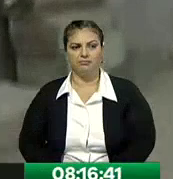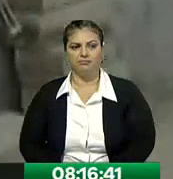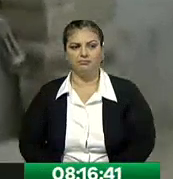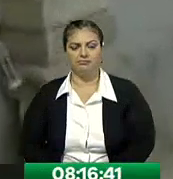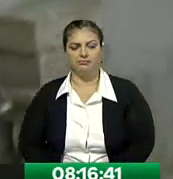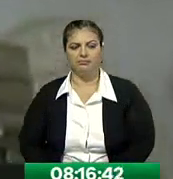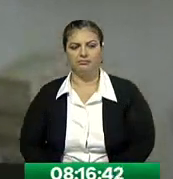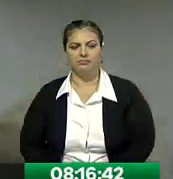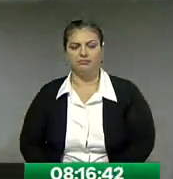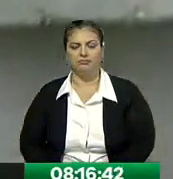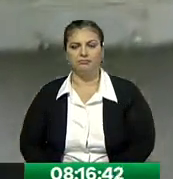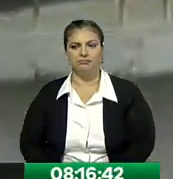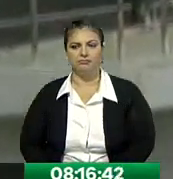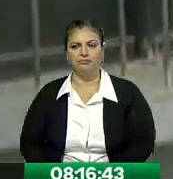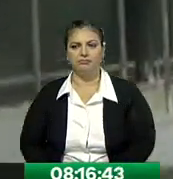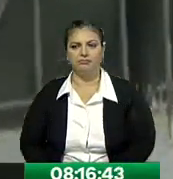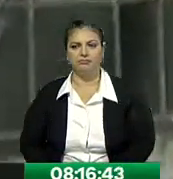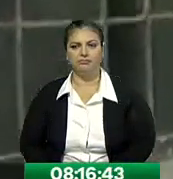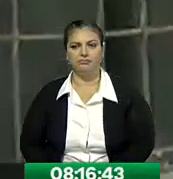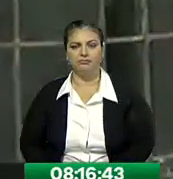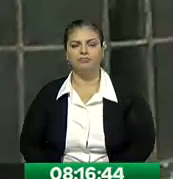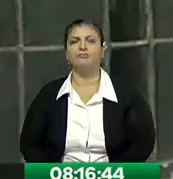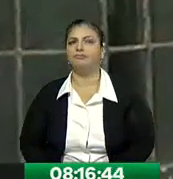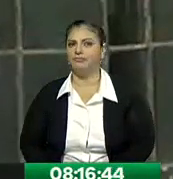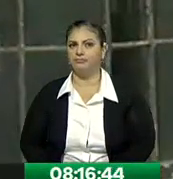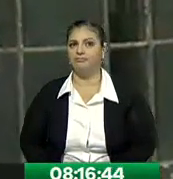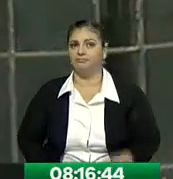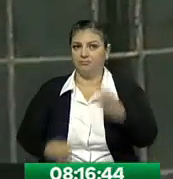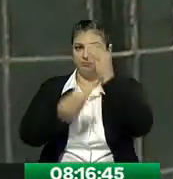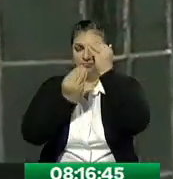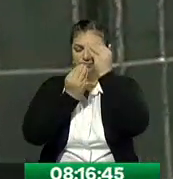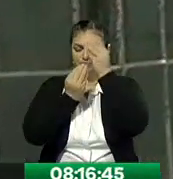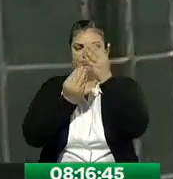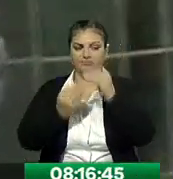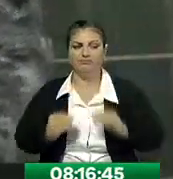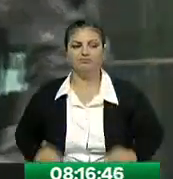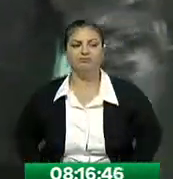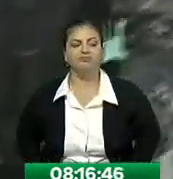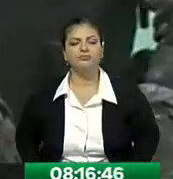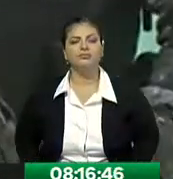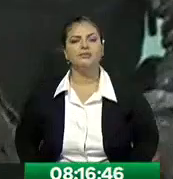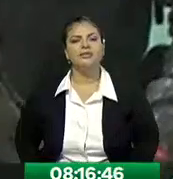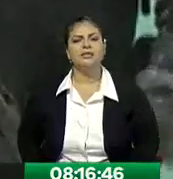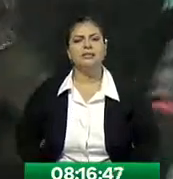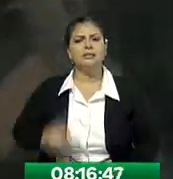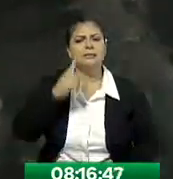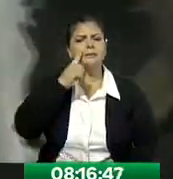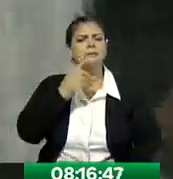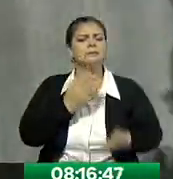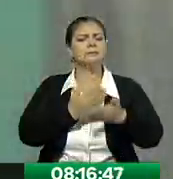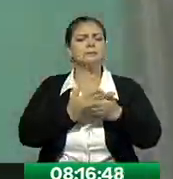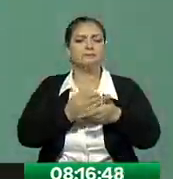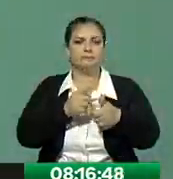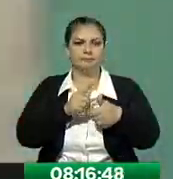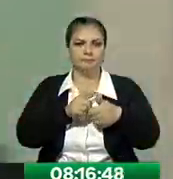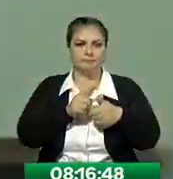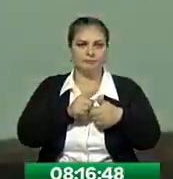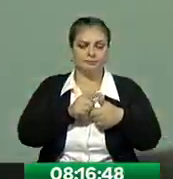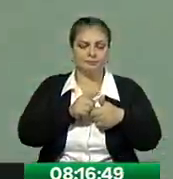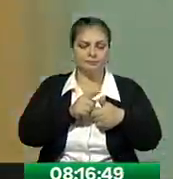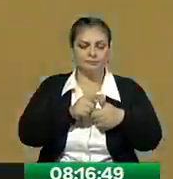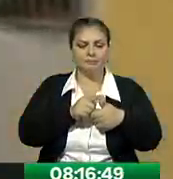Realizado más de 12 allanamientos, es importante informar que asimismo entre las evidencias existe un arma de fuego con la